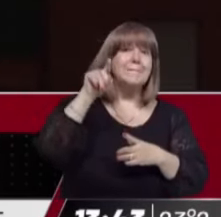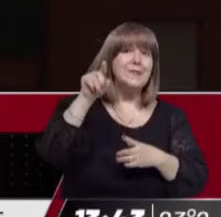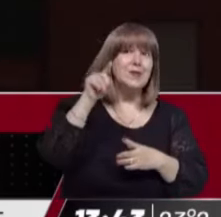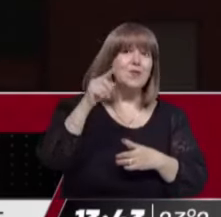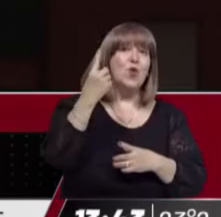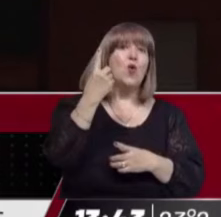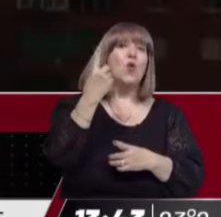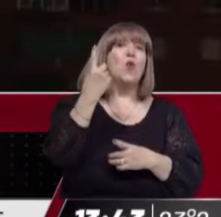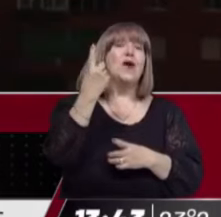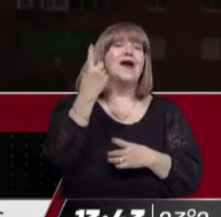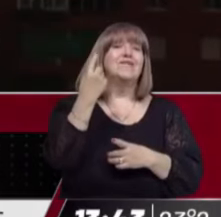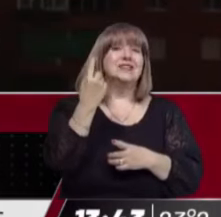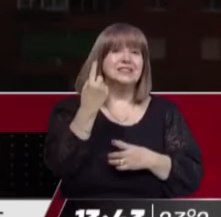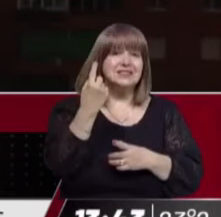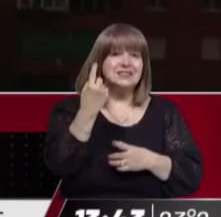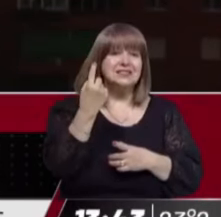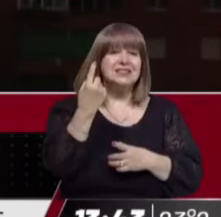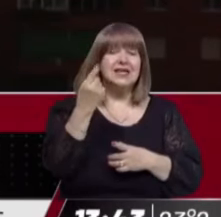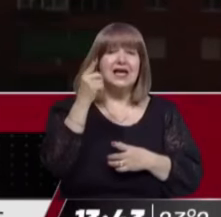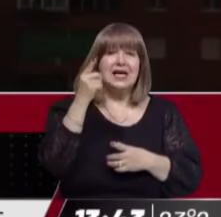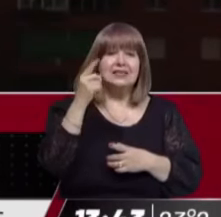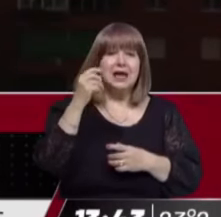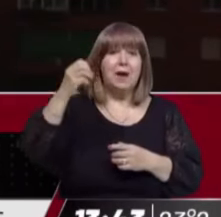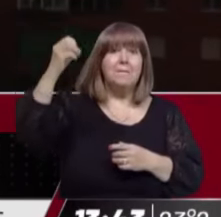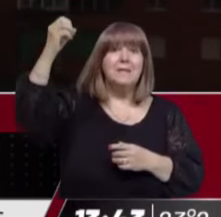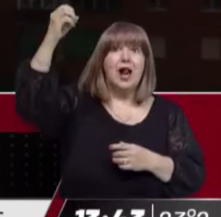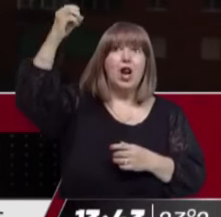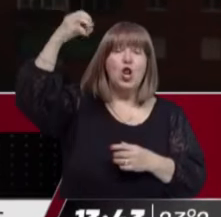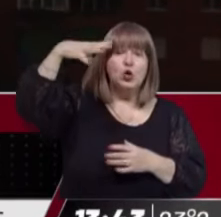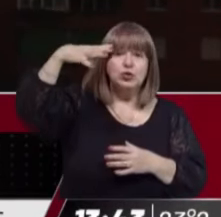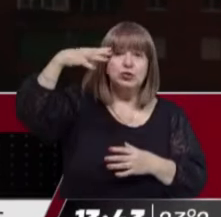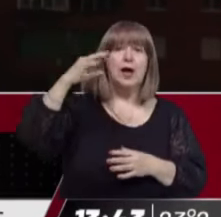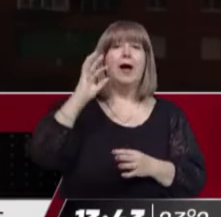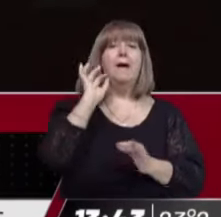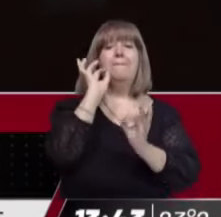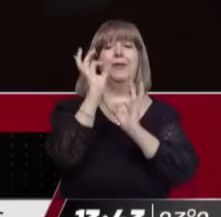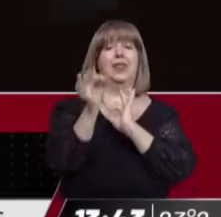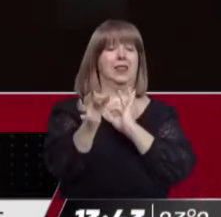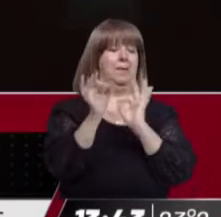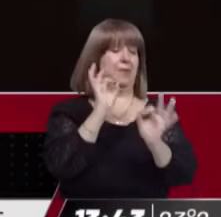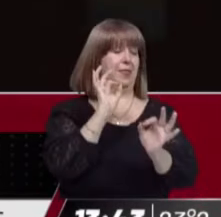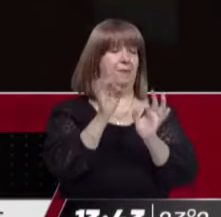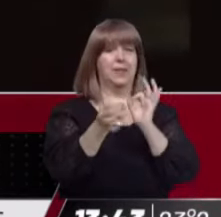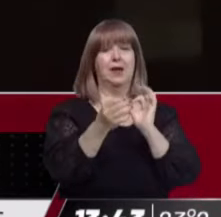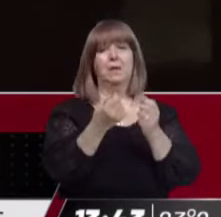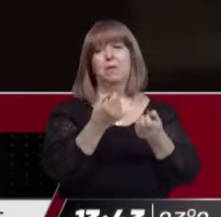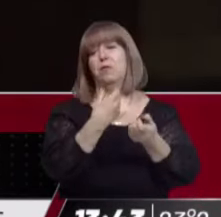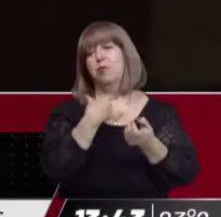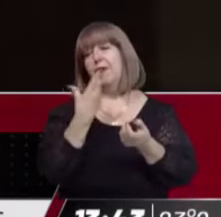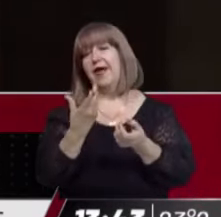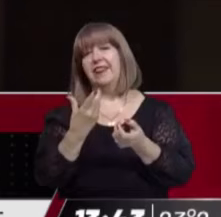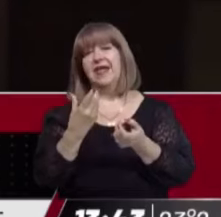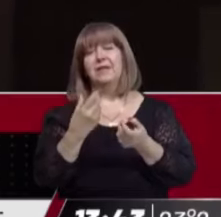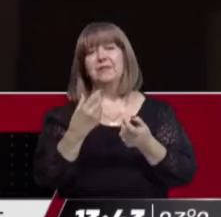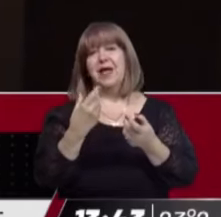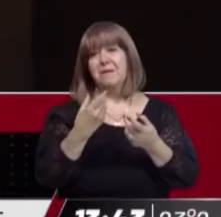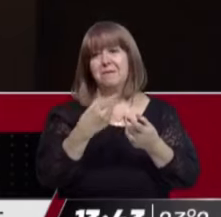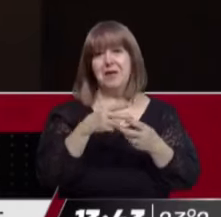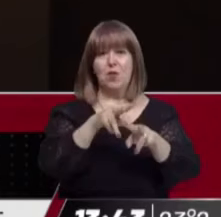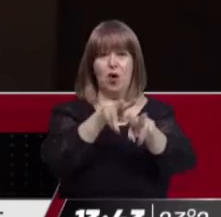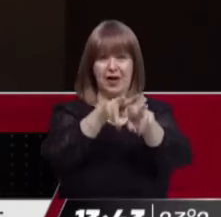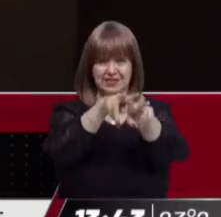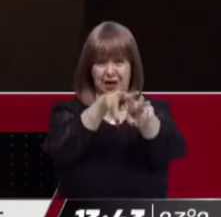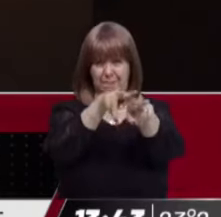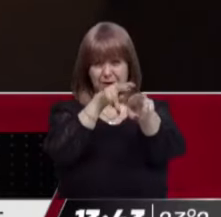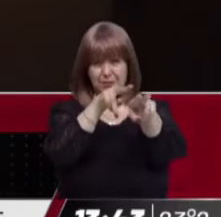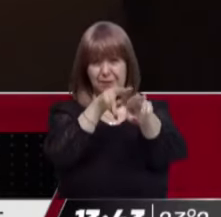año, en la que había más luz y se podía cazar al, bueno, a los venados sobre todo, ¿no?